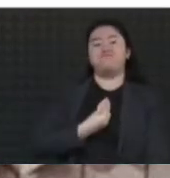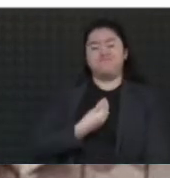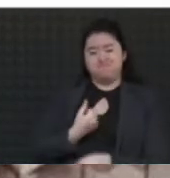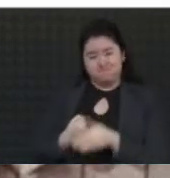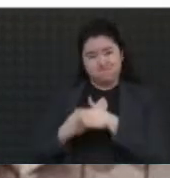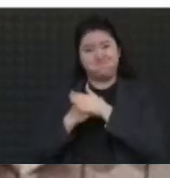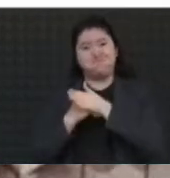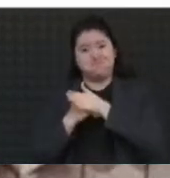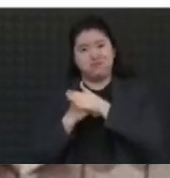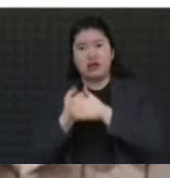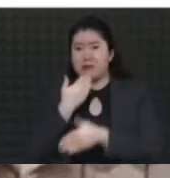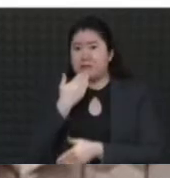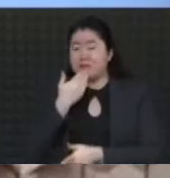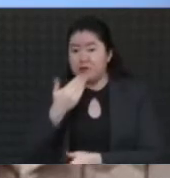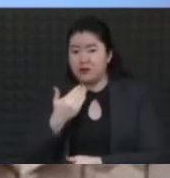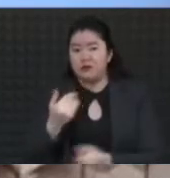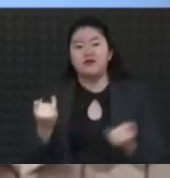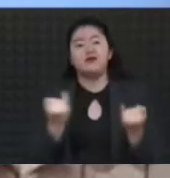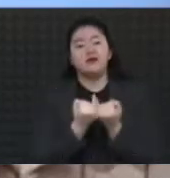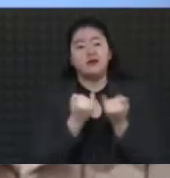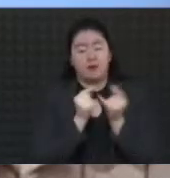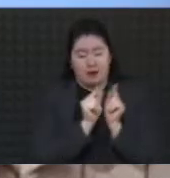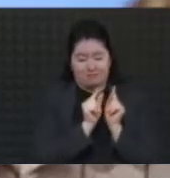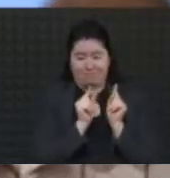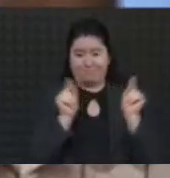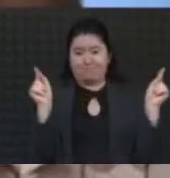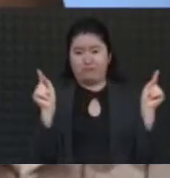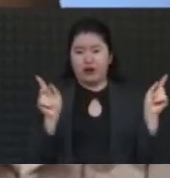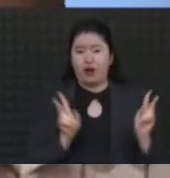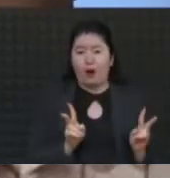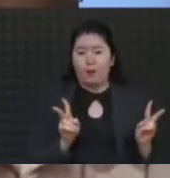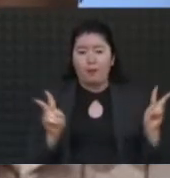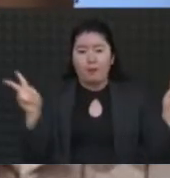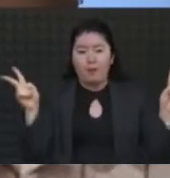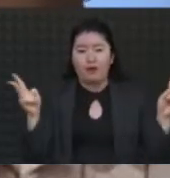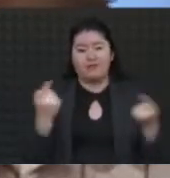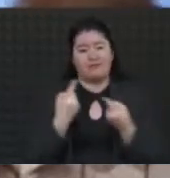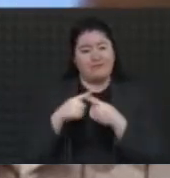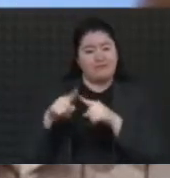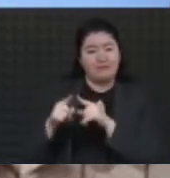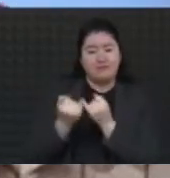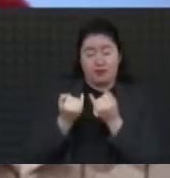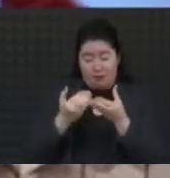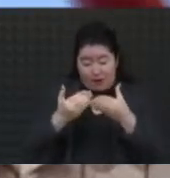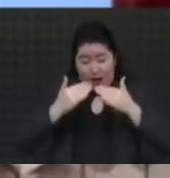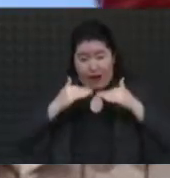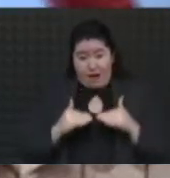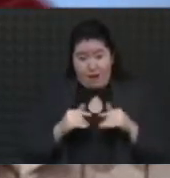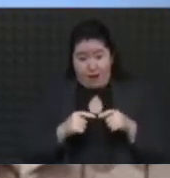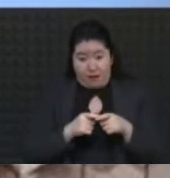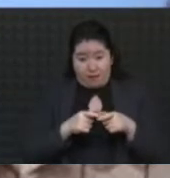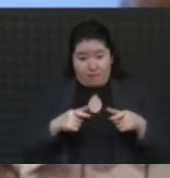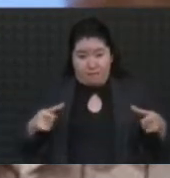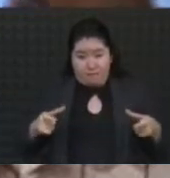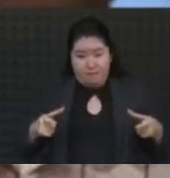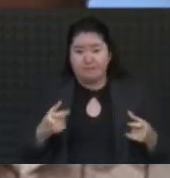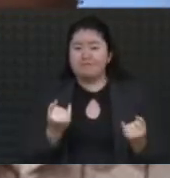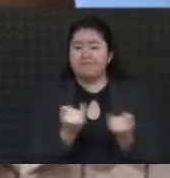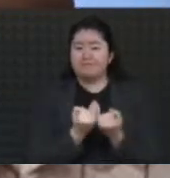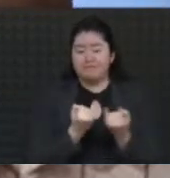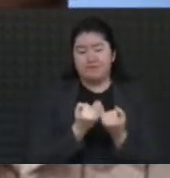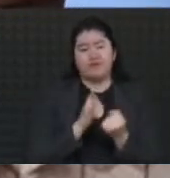haciendo aquí. Se están poniendo más puntales, se pone un anillo en la parte inferior, se ponen traves, se